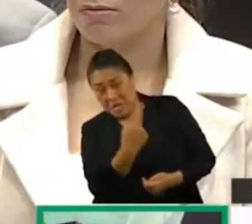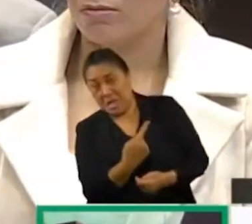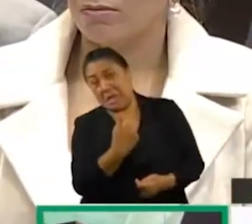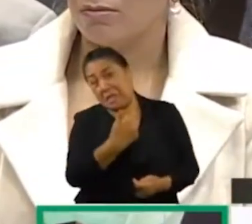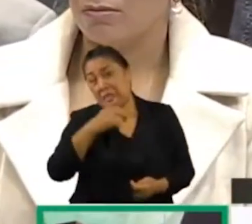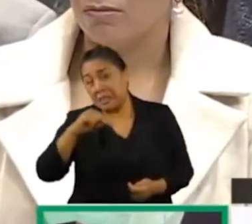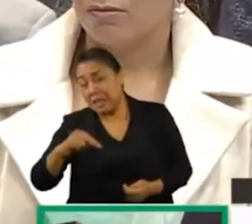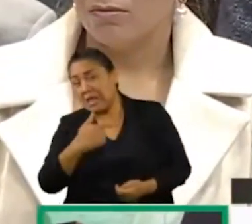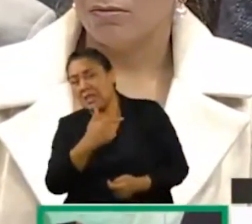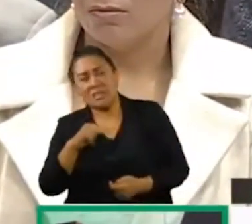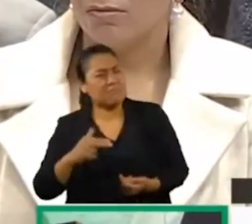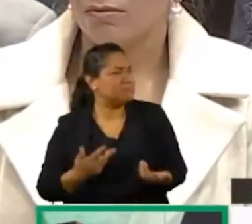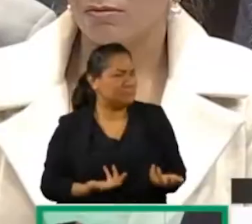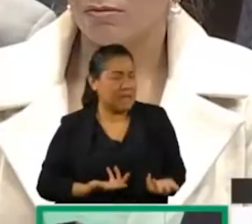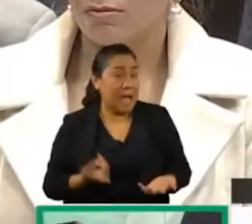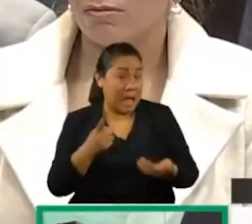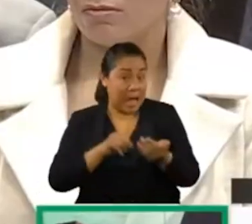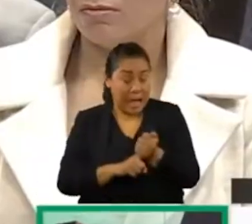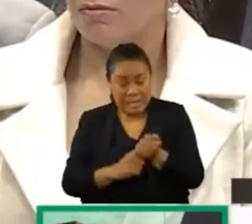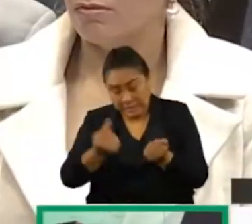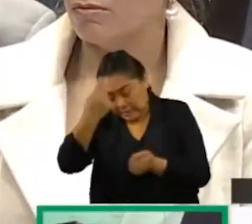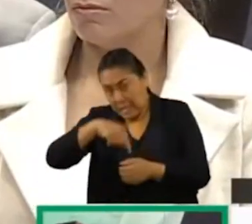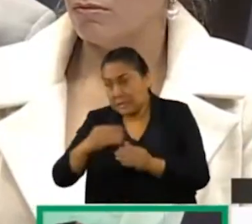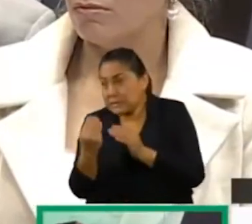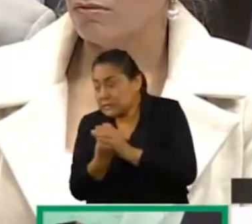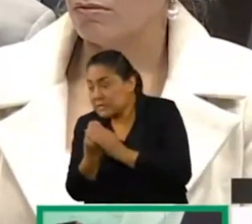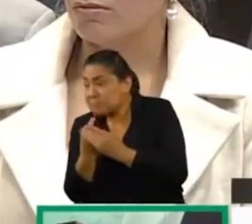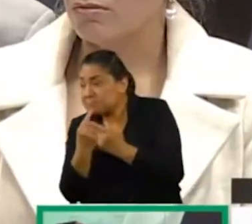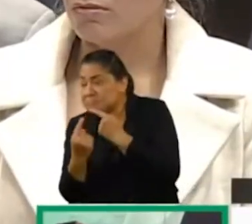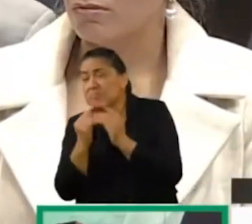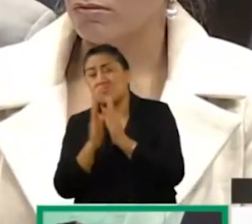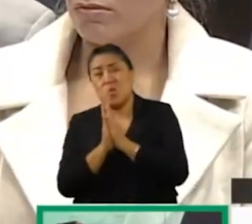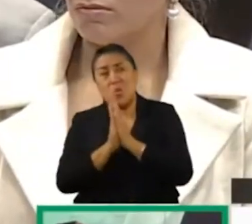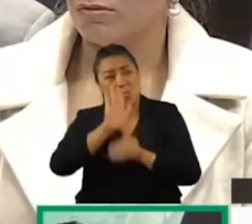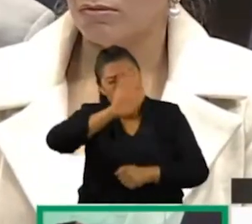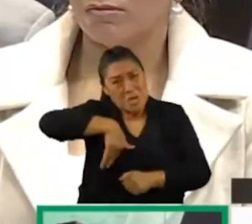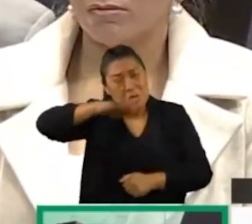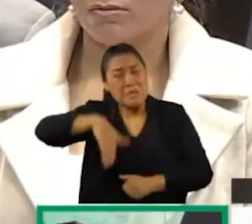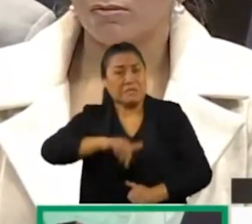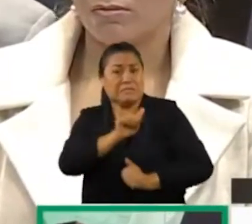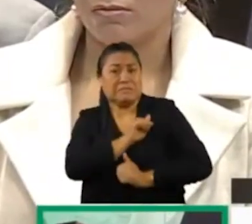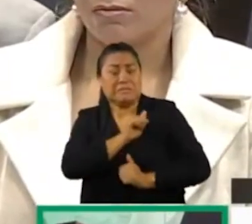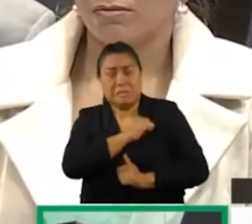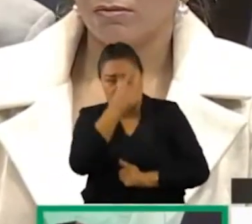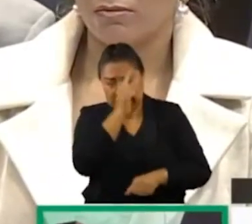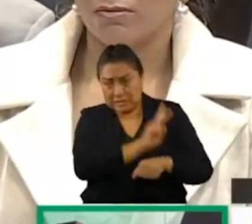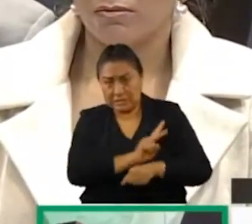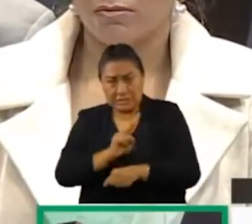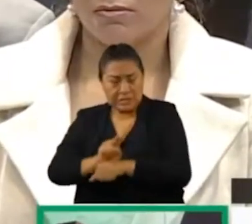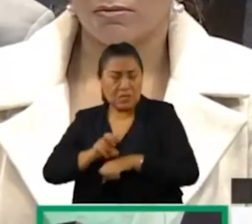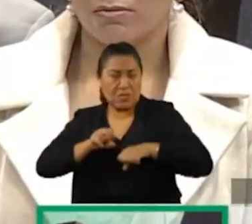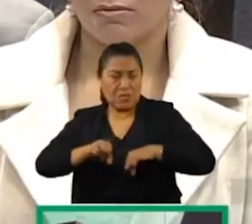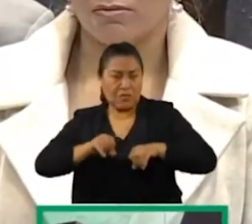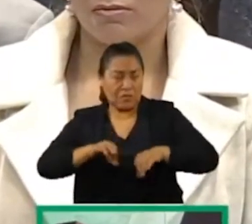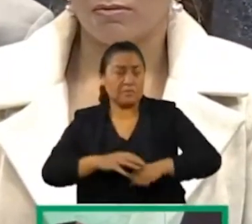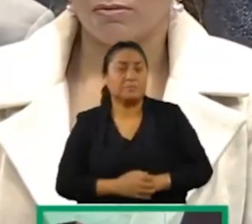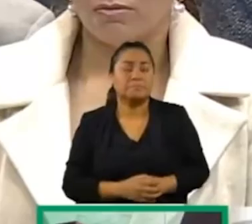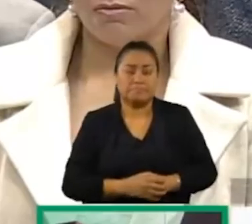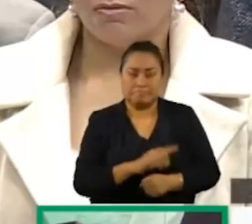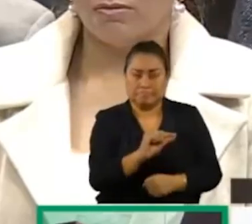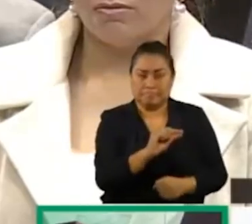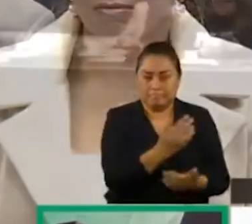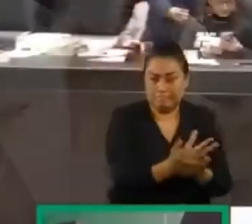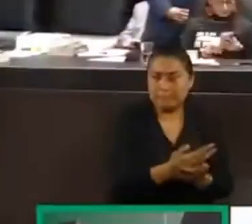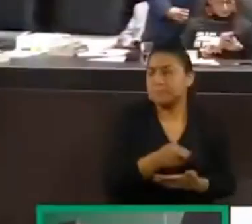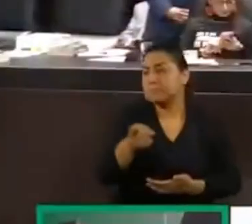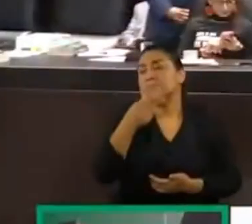Nacional, pero en privado piden soldados para que cuiden sus oficinas. Diputado Mejía, el